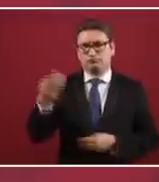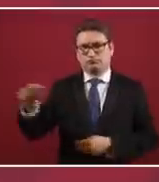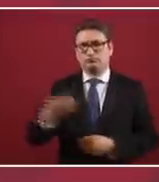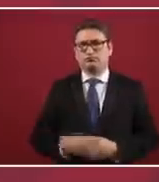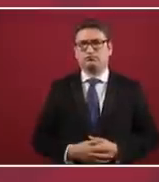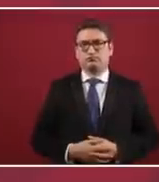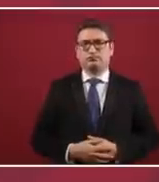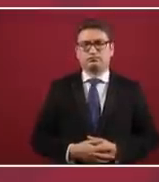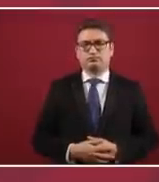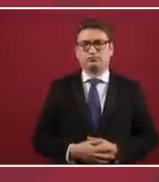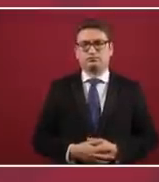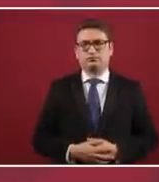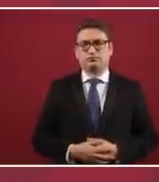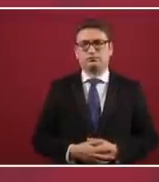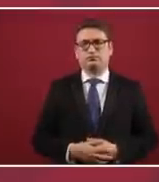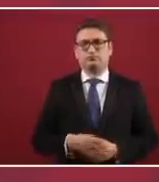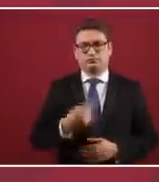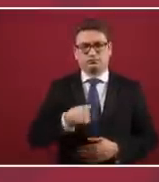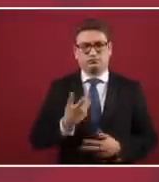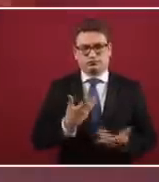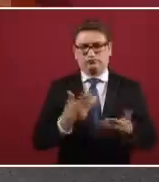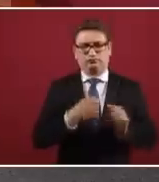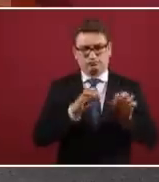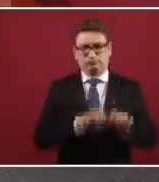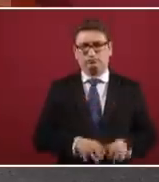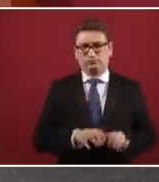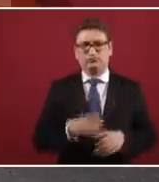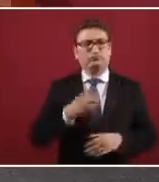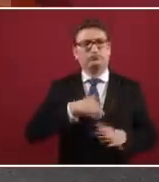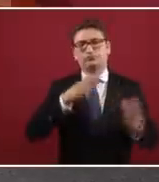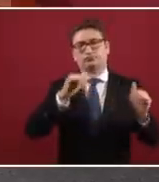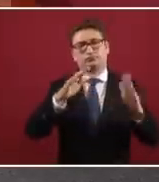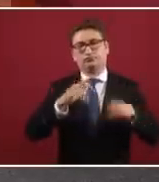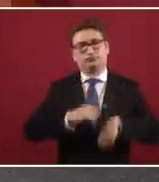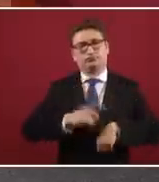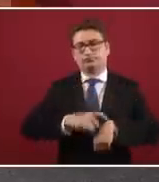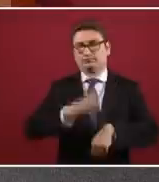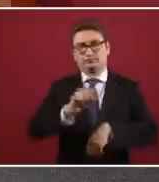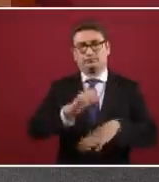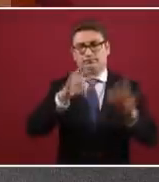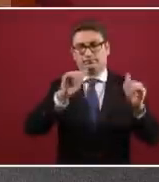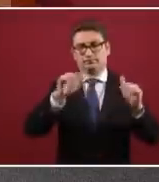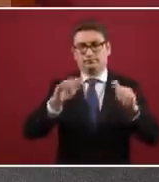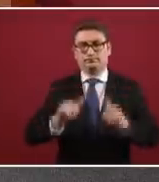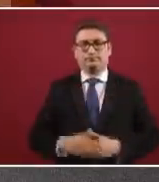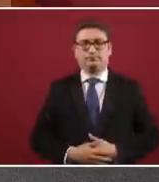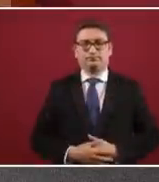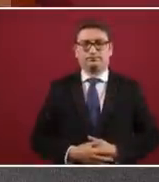Sí, la voy a hacer ahora. Ya me voy, si no, no llego. Adiós, adiós.